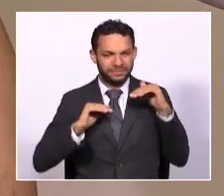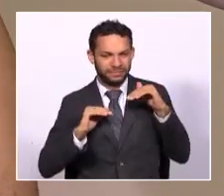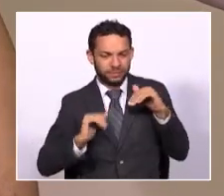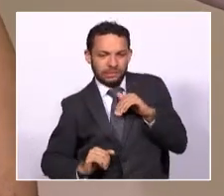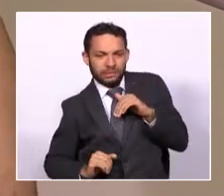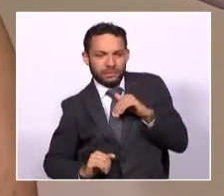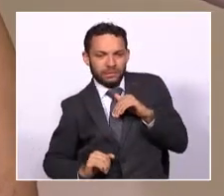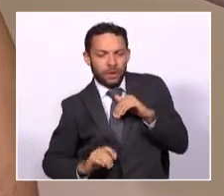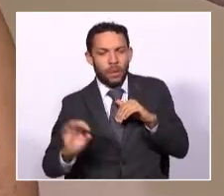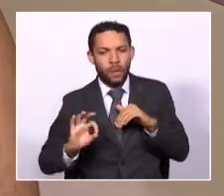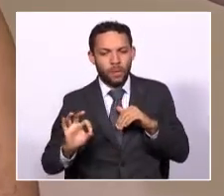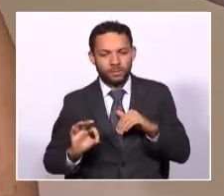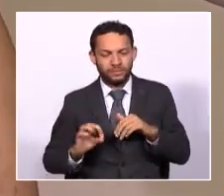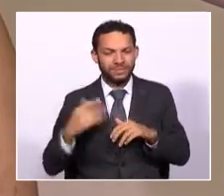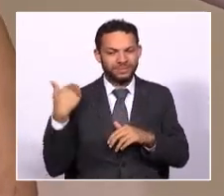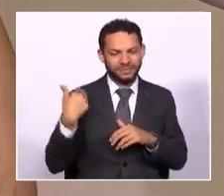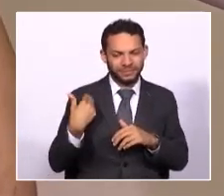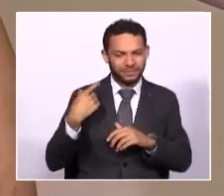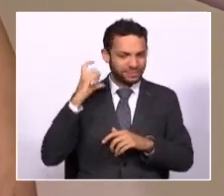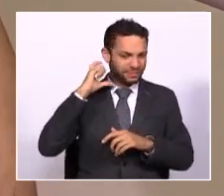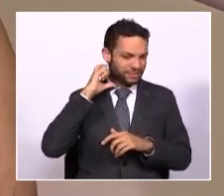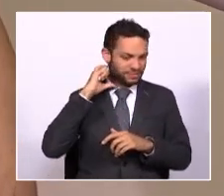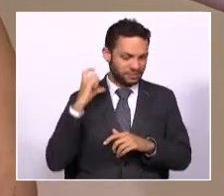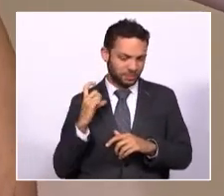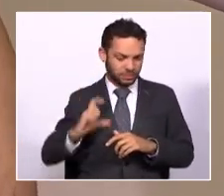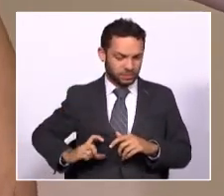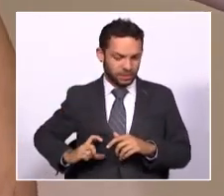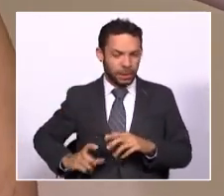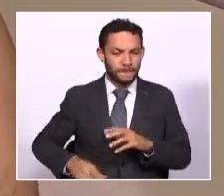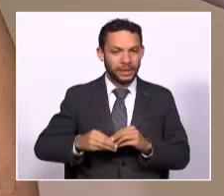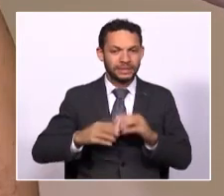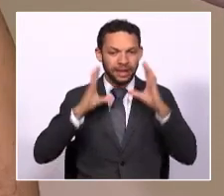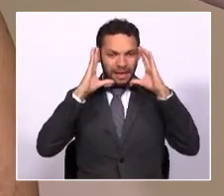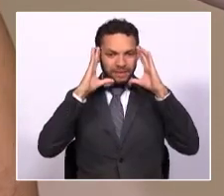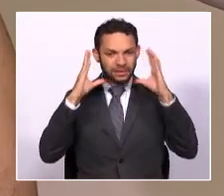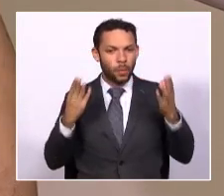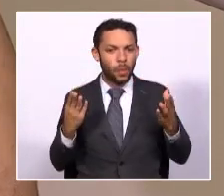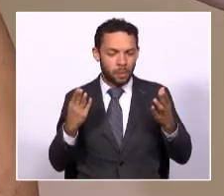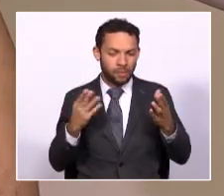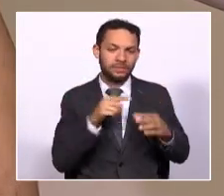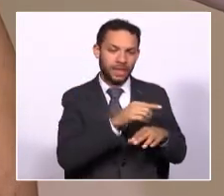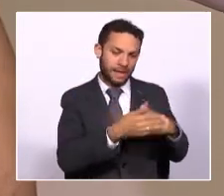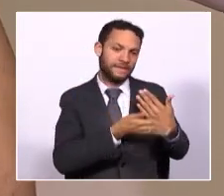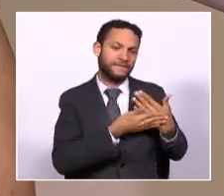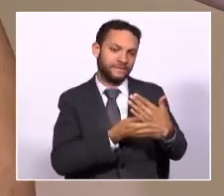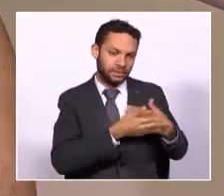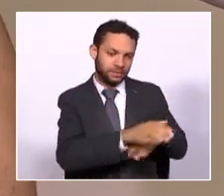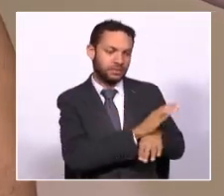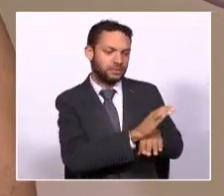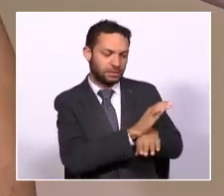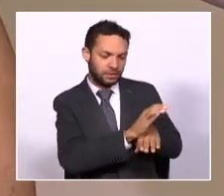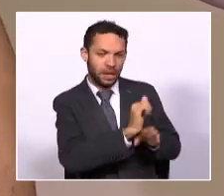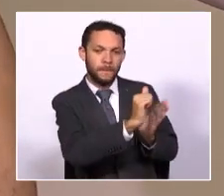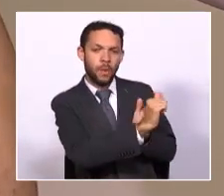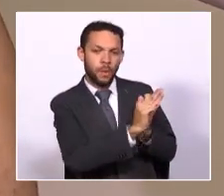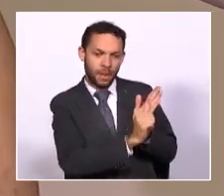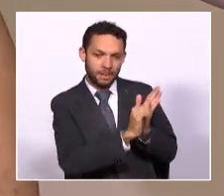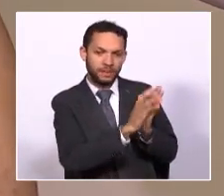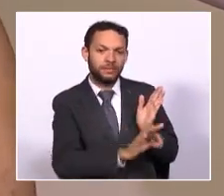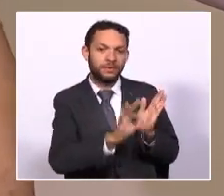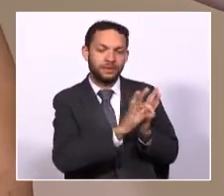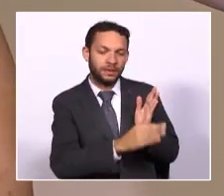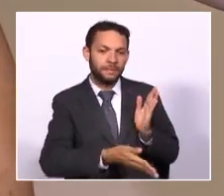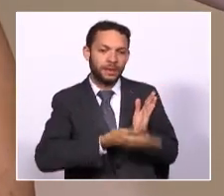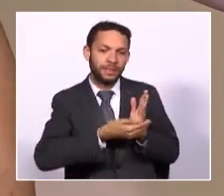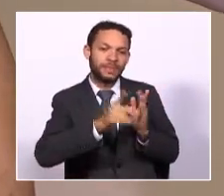dorsales y la alteroversión o retroversión de la cabeza. Y luego podemos ver las medidas que el